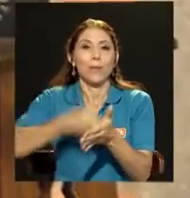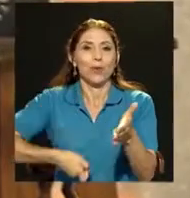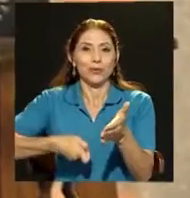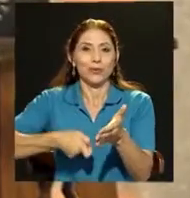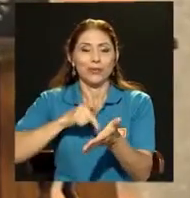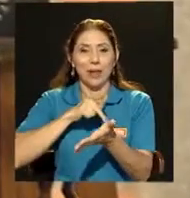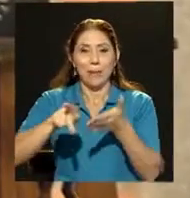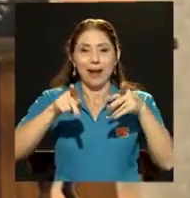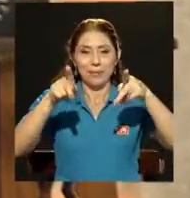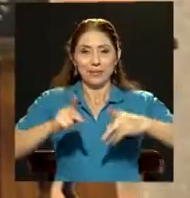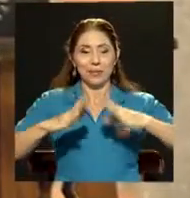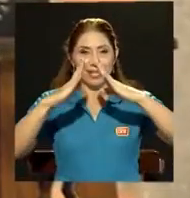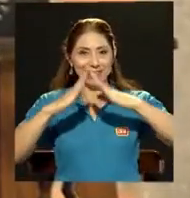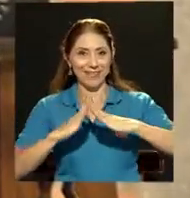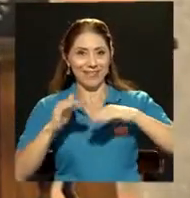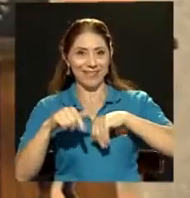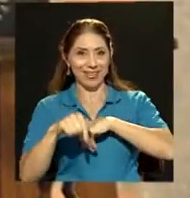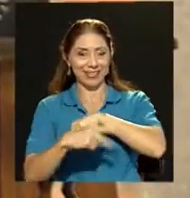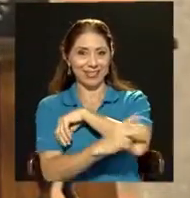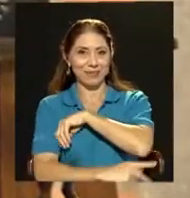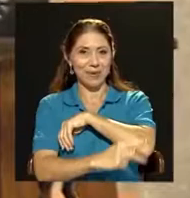pagan los habitantes de este país,